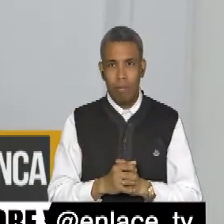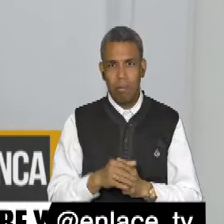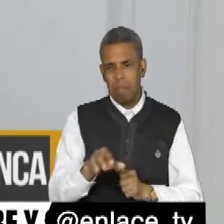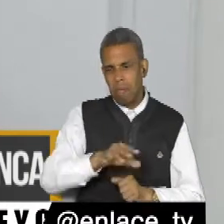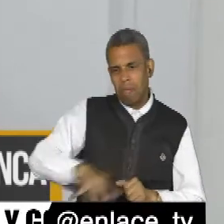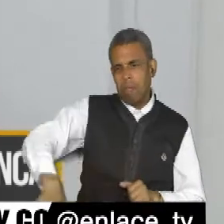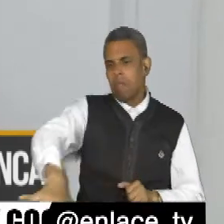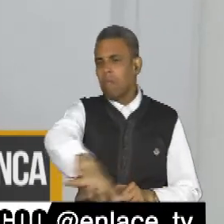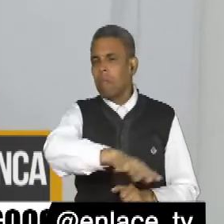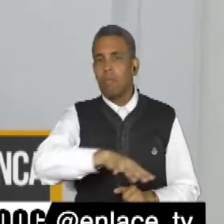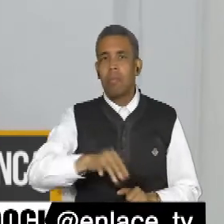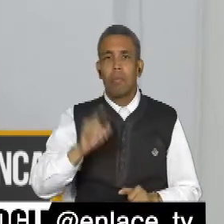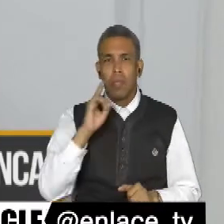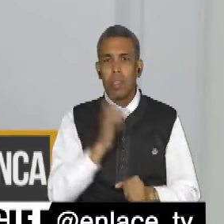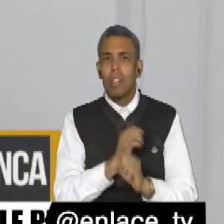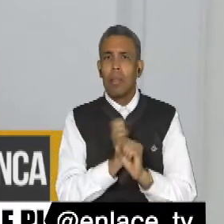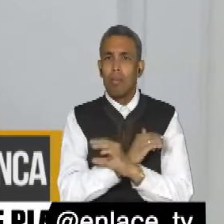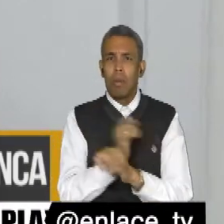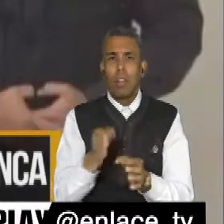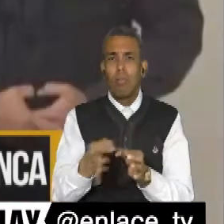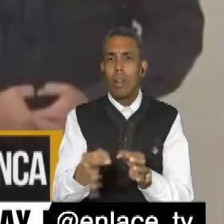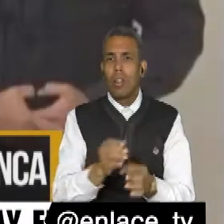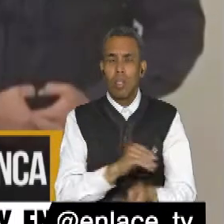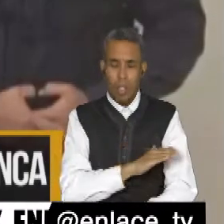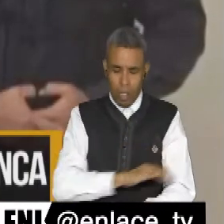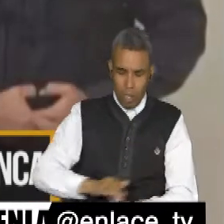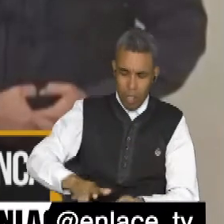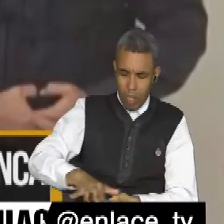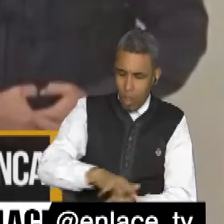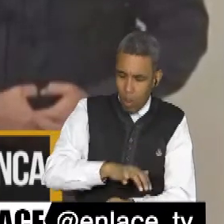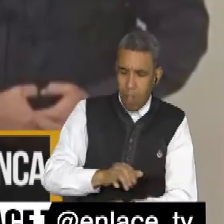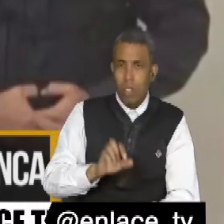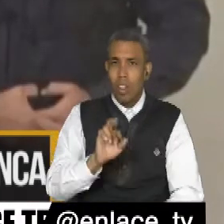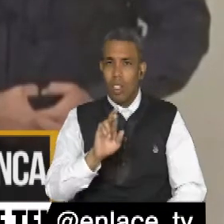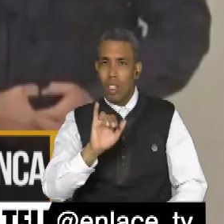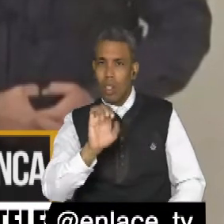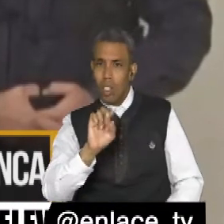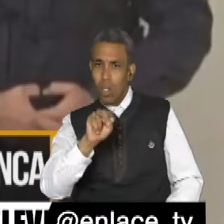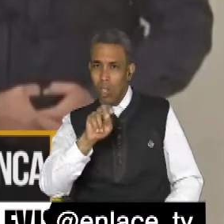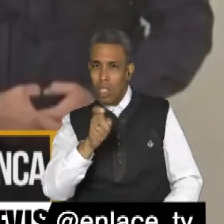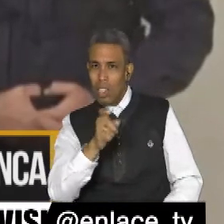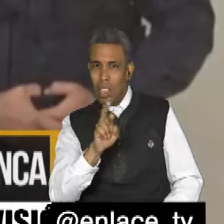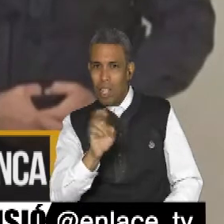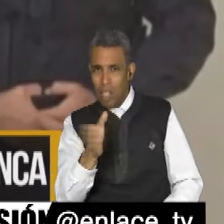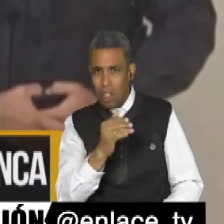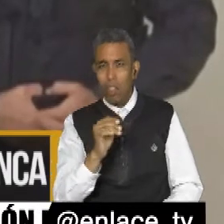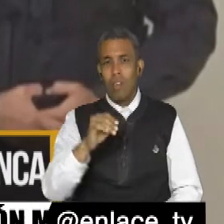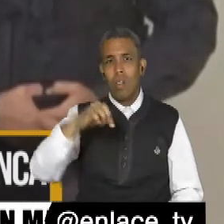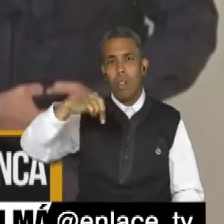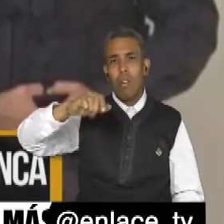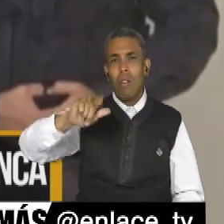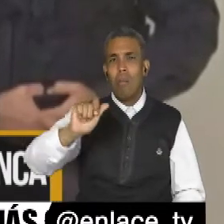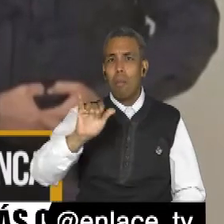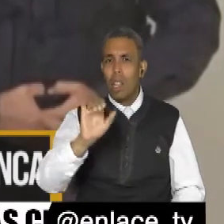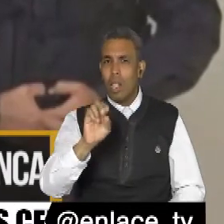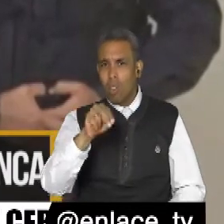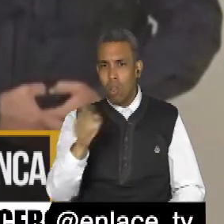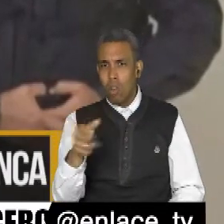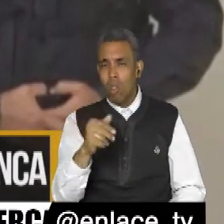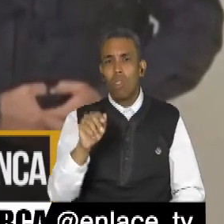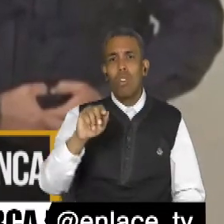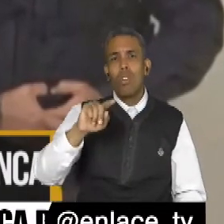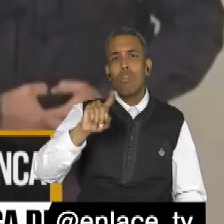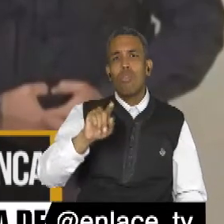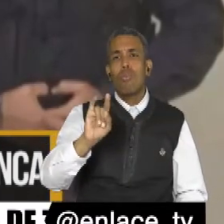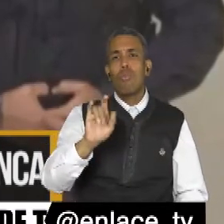capturado era el casco urbano de municipios como Sabana de Torres, Río Negro, El Playón y Suratá en Santander. Las autoridades aseguraron que las